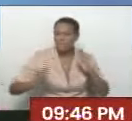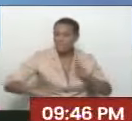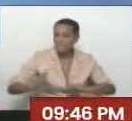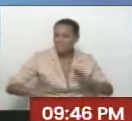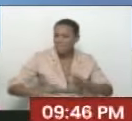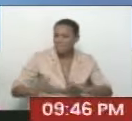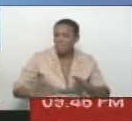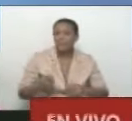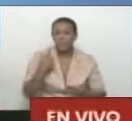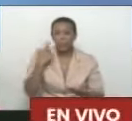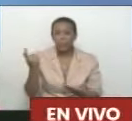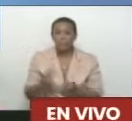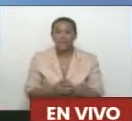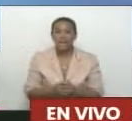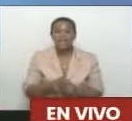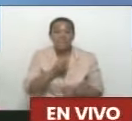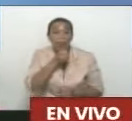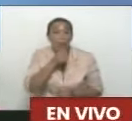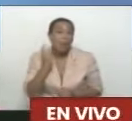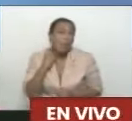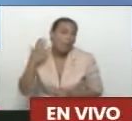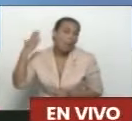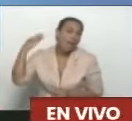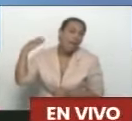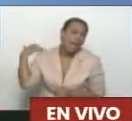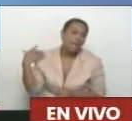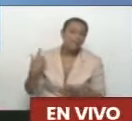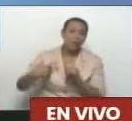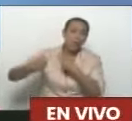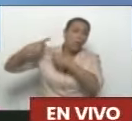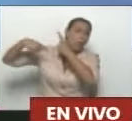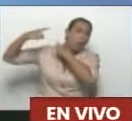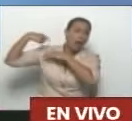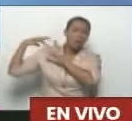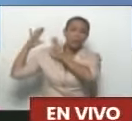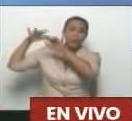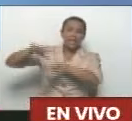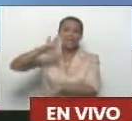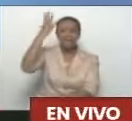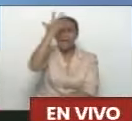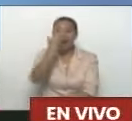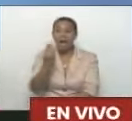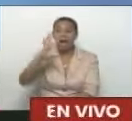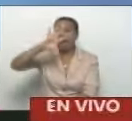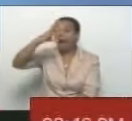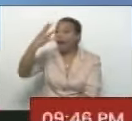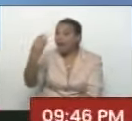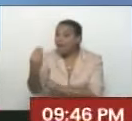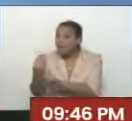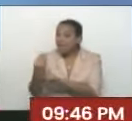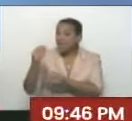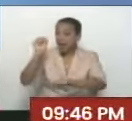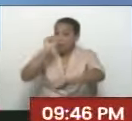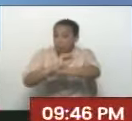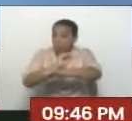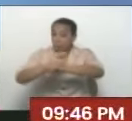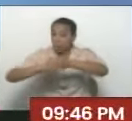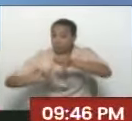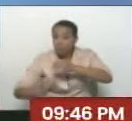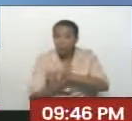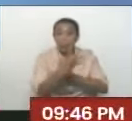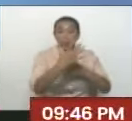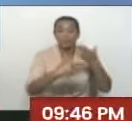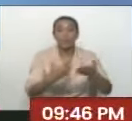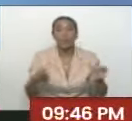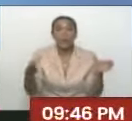tambor de nuestras abuelas, de nuestros abuelos que llegaron de África y que nos marcaron para siempre. Se trata